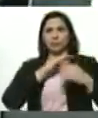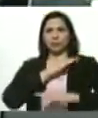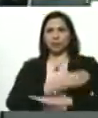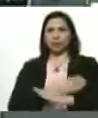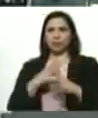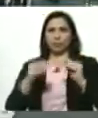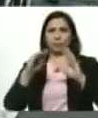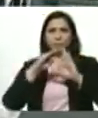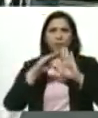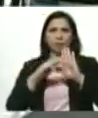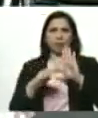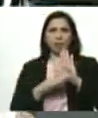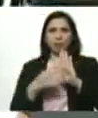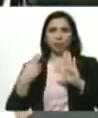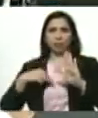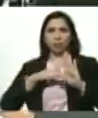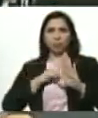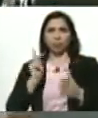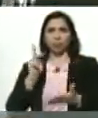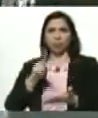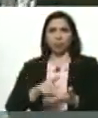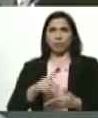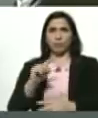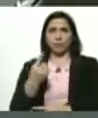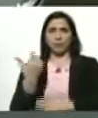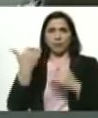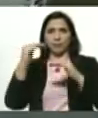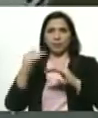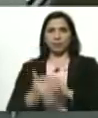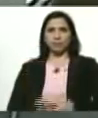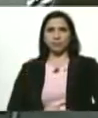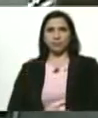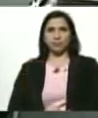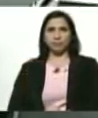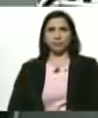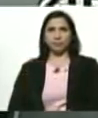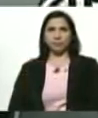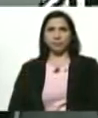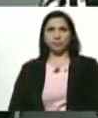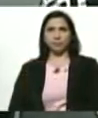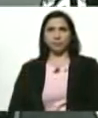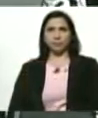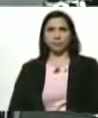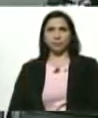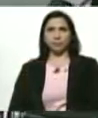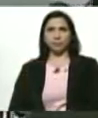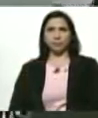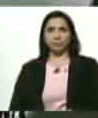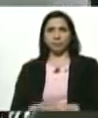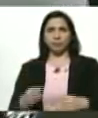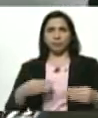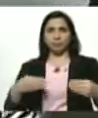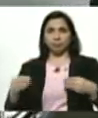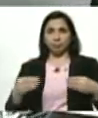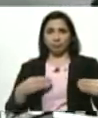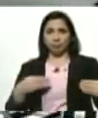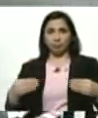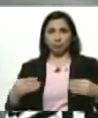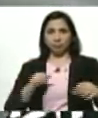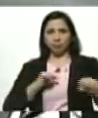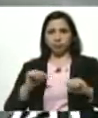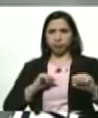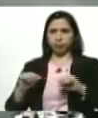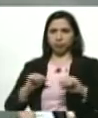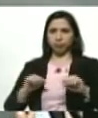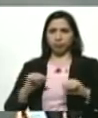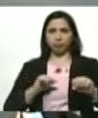medidas entramos en la primera fase de flexibilización dinámica